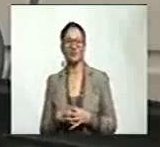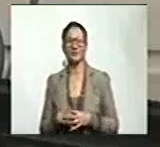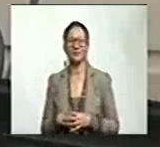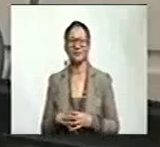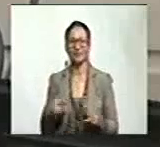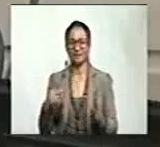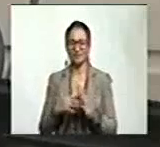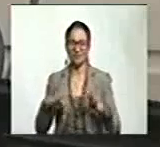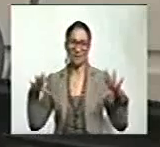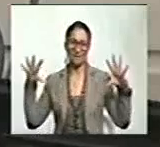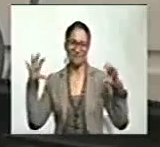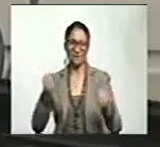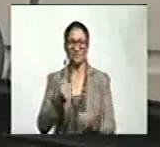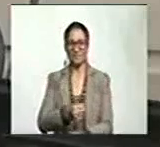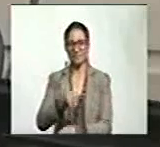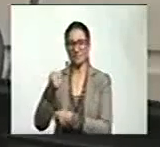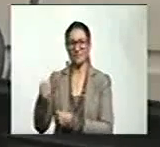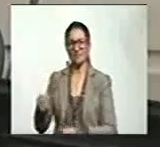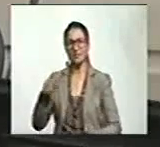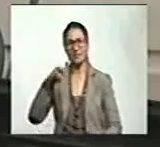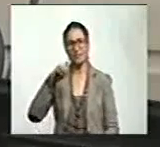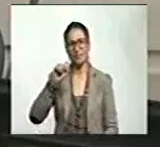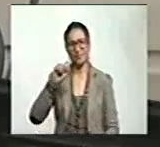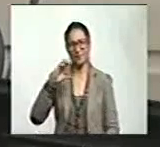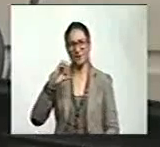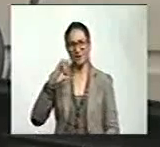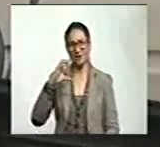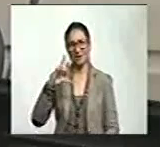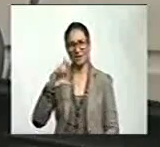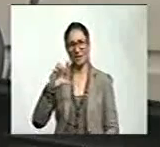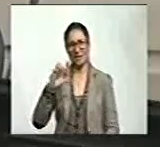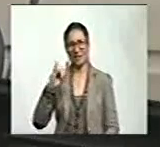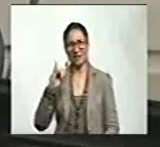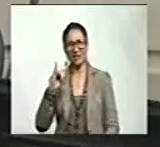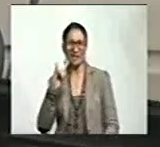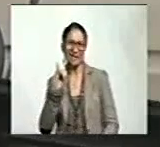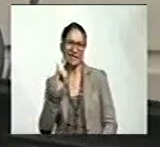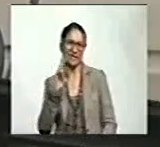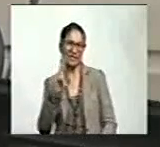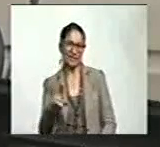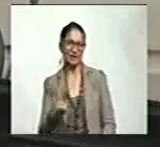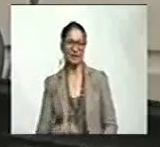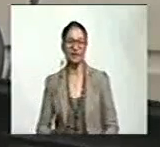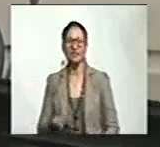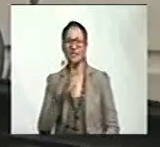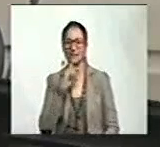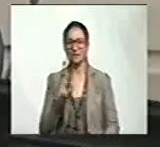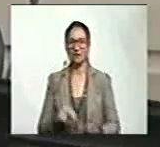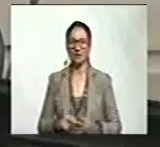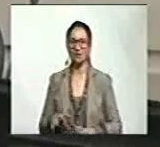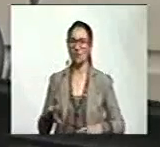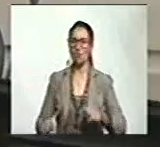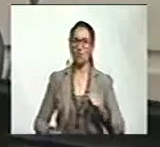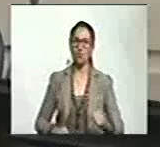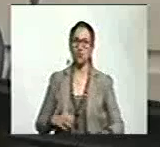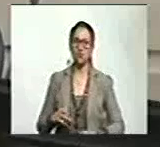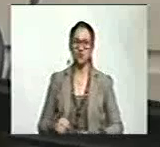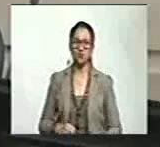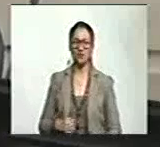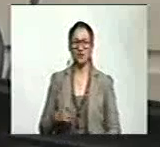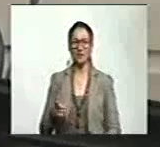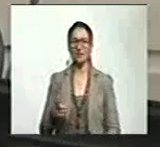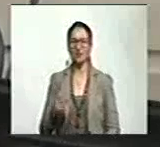de un individuo llamado mled mled era El capo dit Tuti Capi